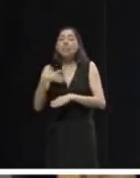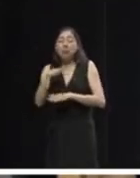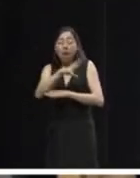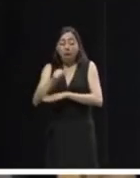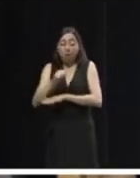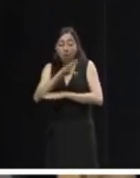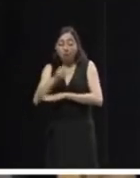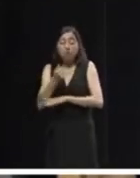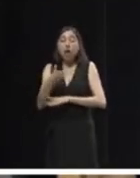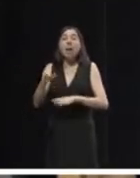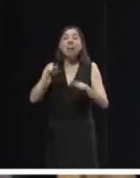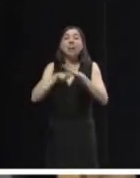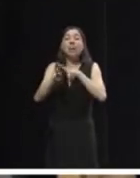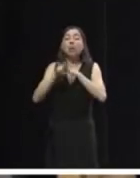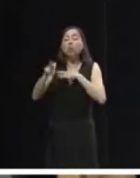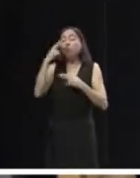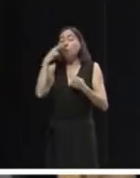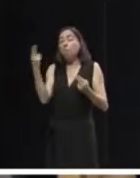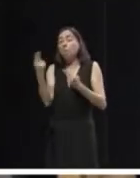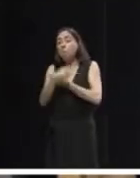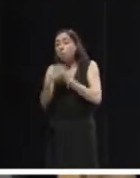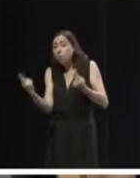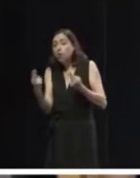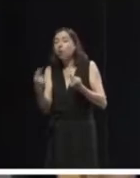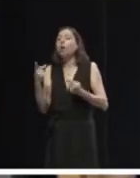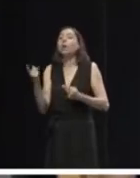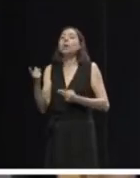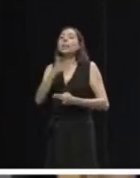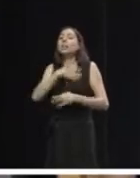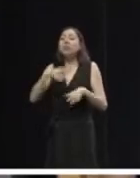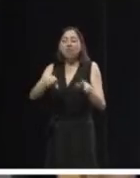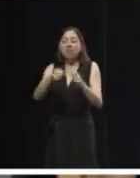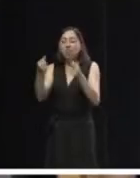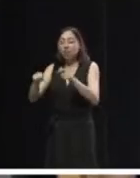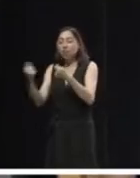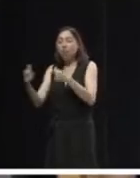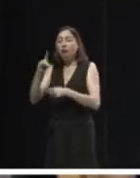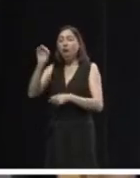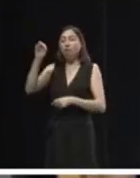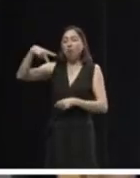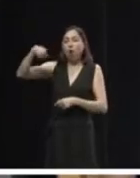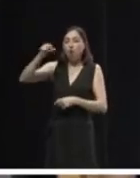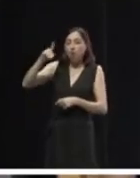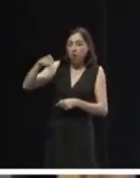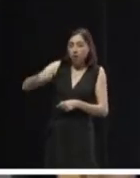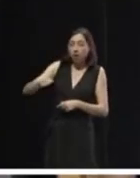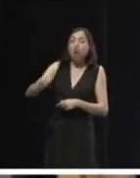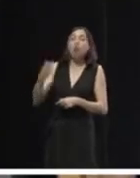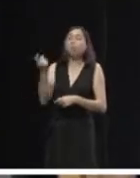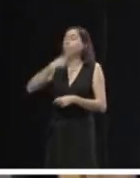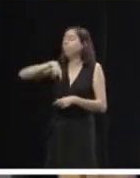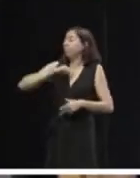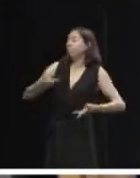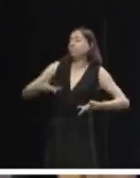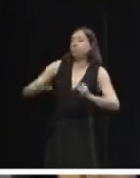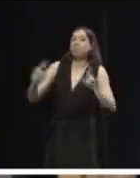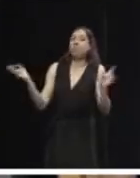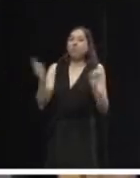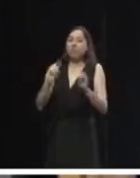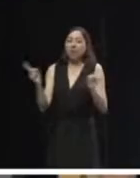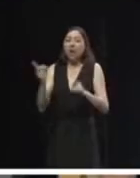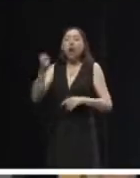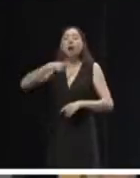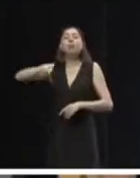de los recursos públicos y quieren destrozar Doñana. Y no los vamos a dejar, les vamos a